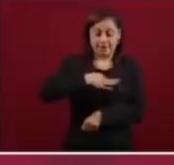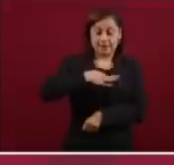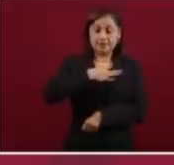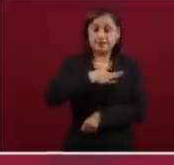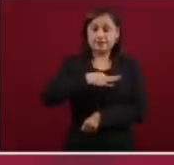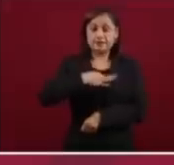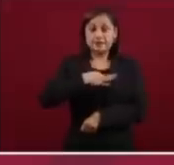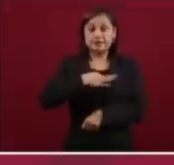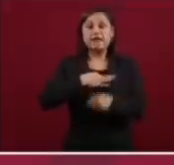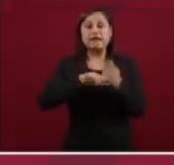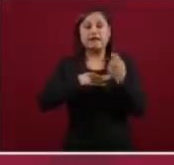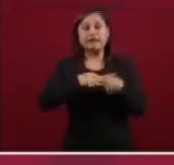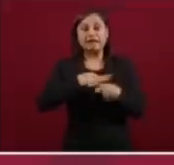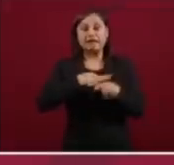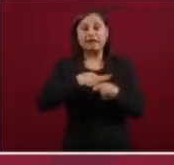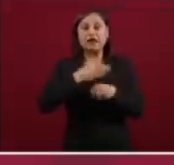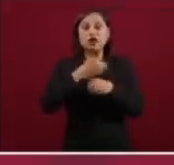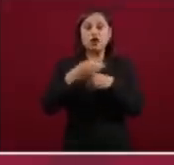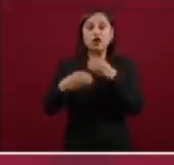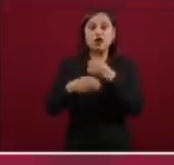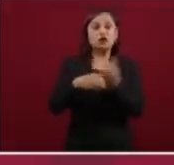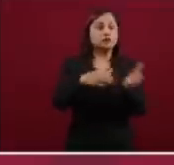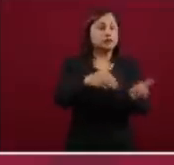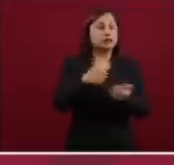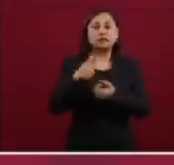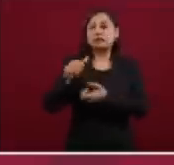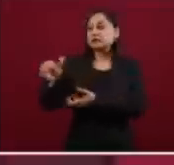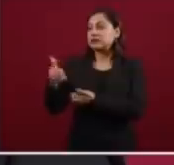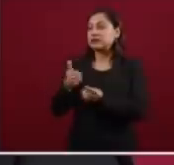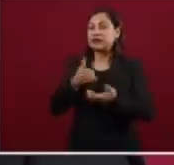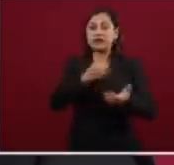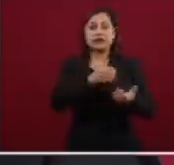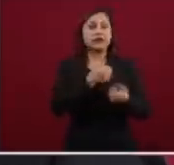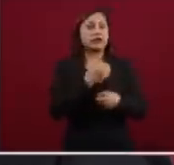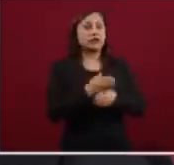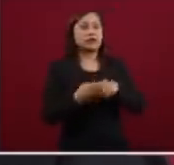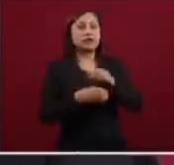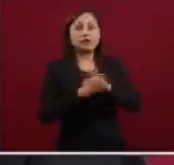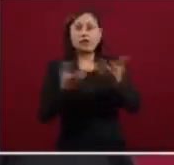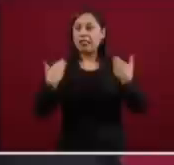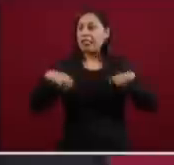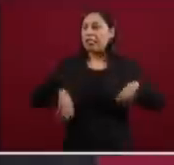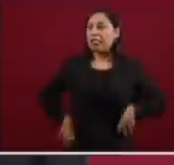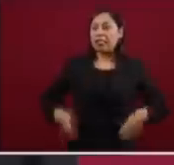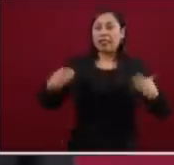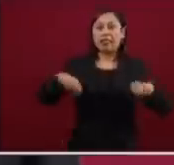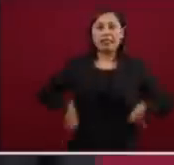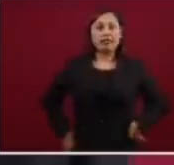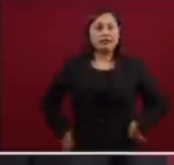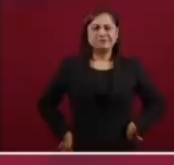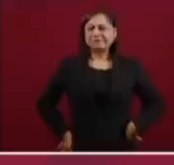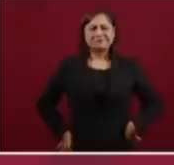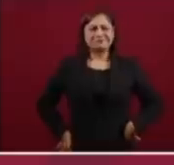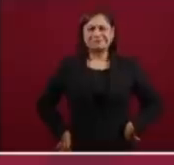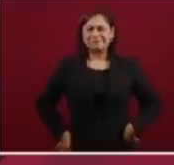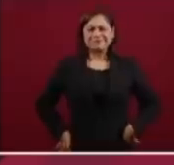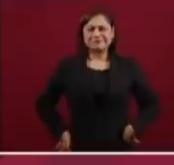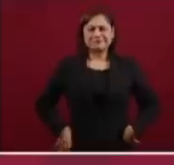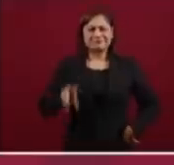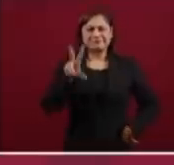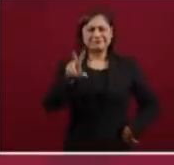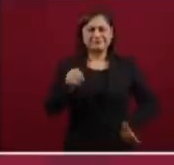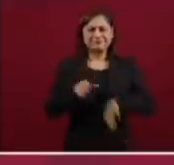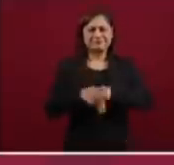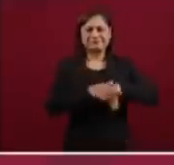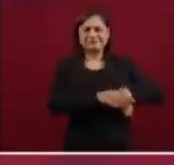materiales riquezas también como uno mismo con nuestra conciencia